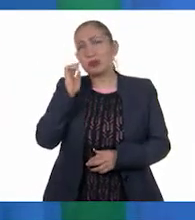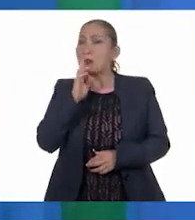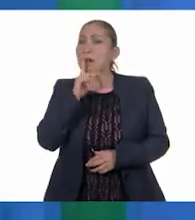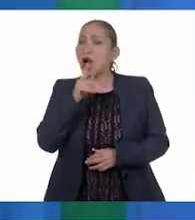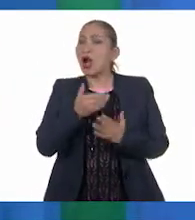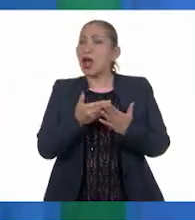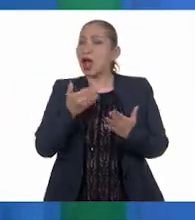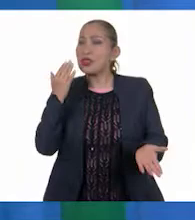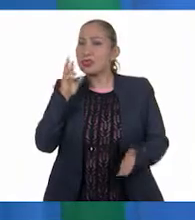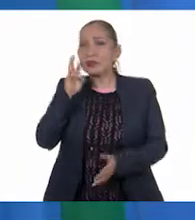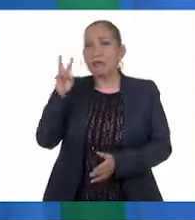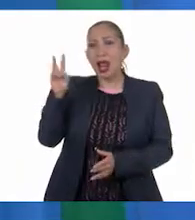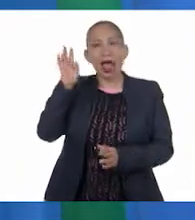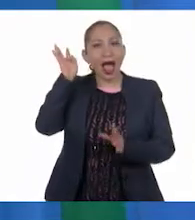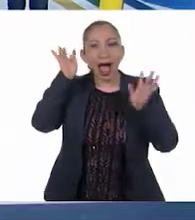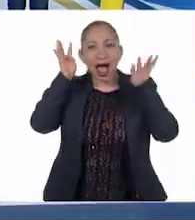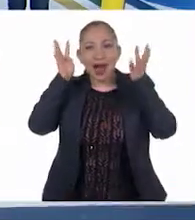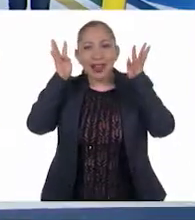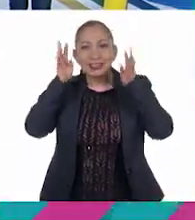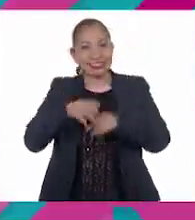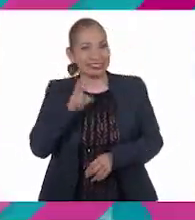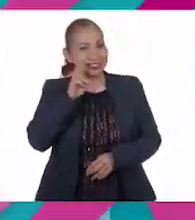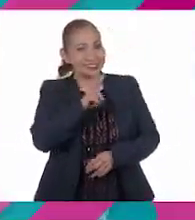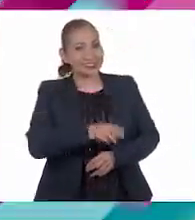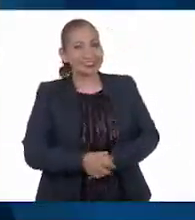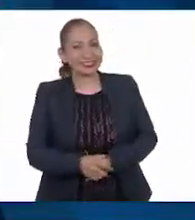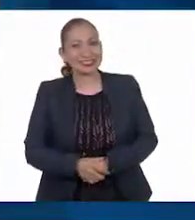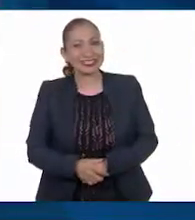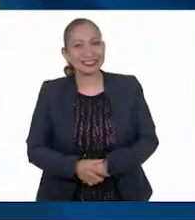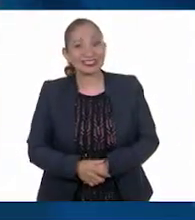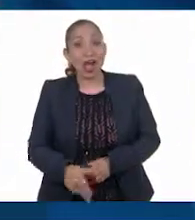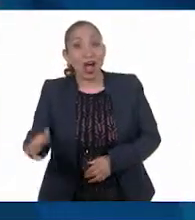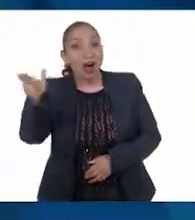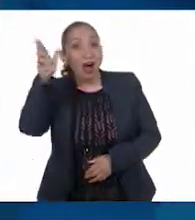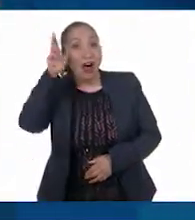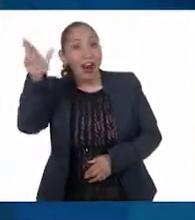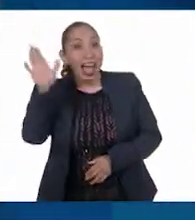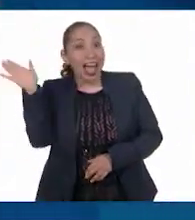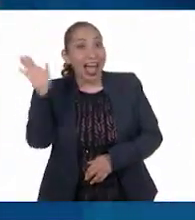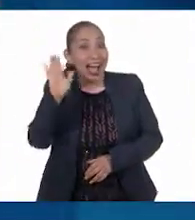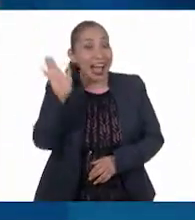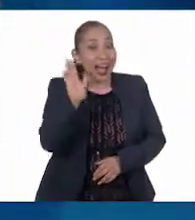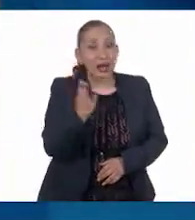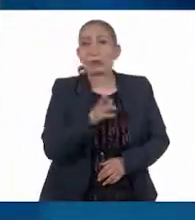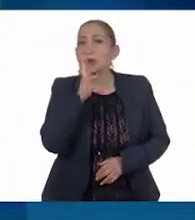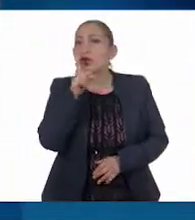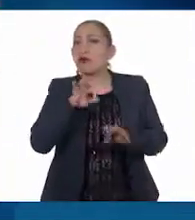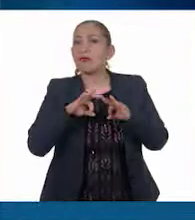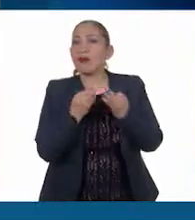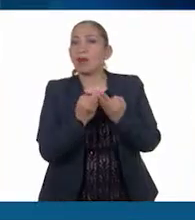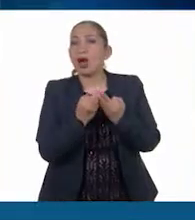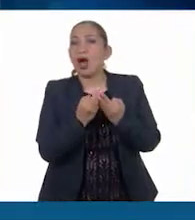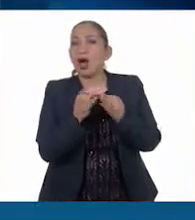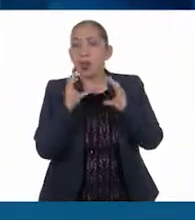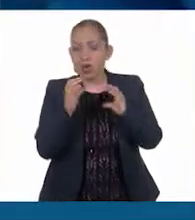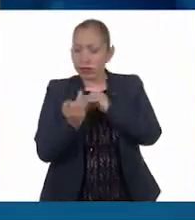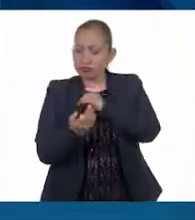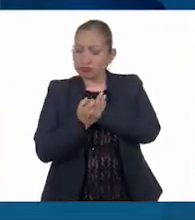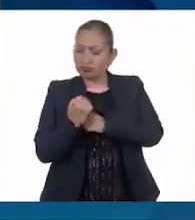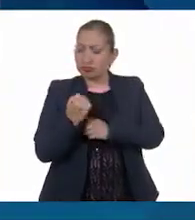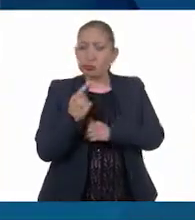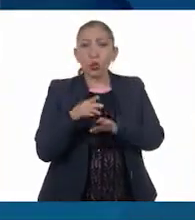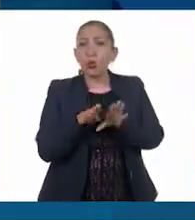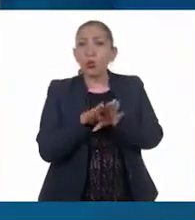antes vamos con Ajo Listo? ¡Vamos! ¡Hola! La mejor forma de cuidarnos